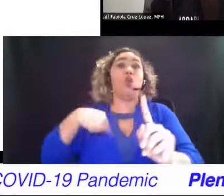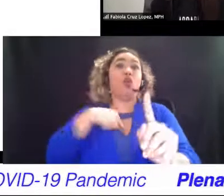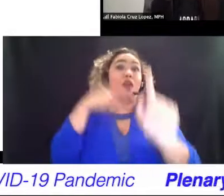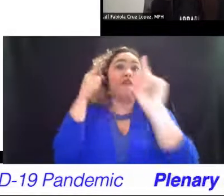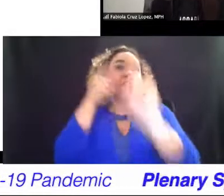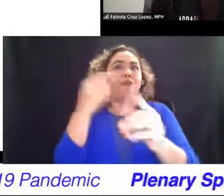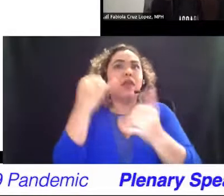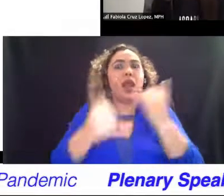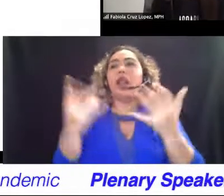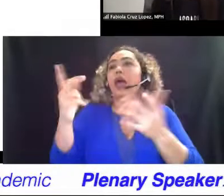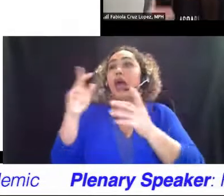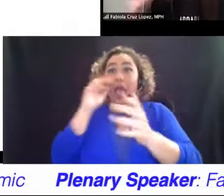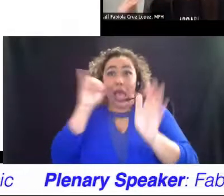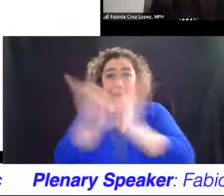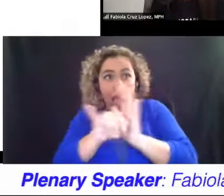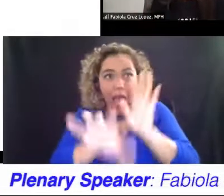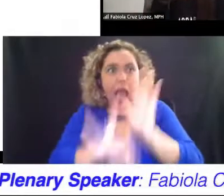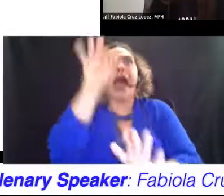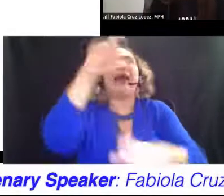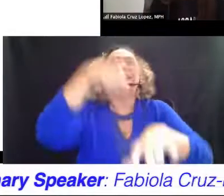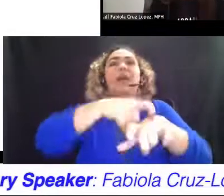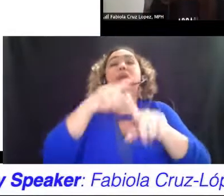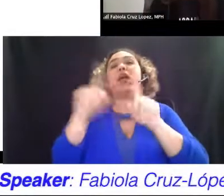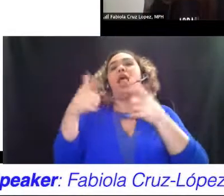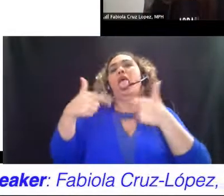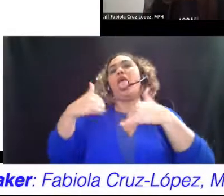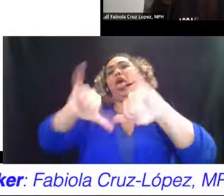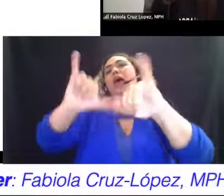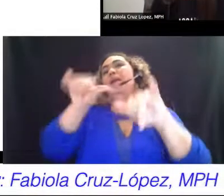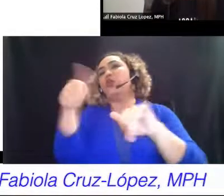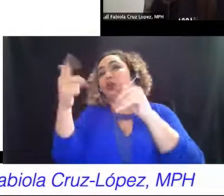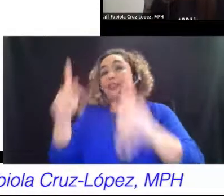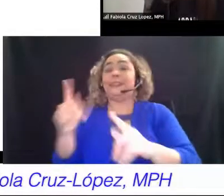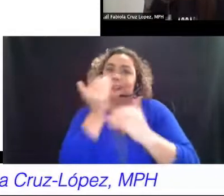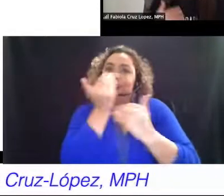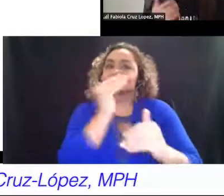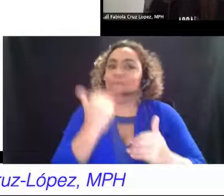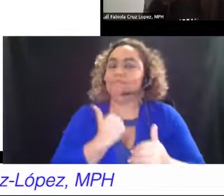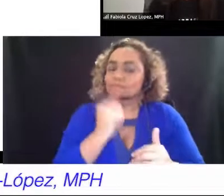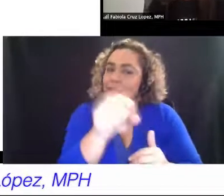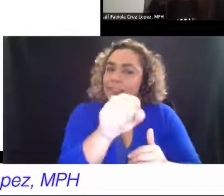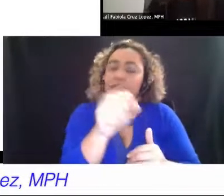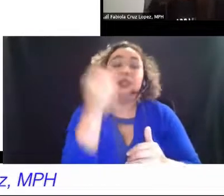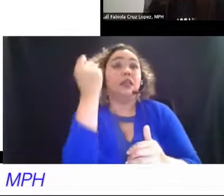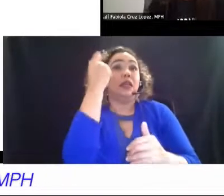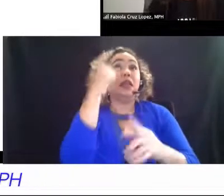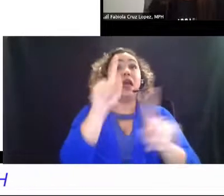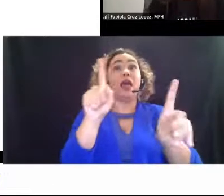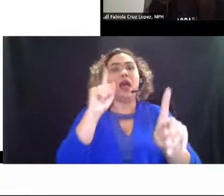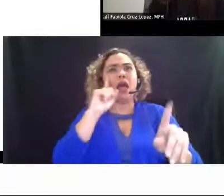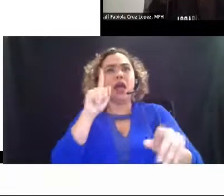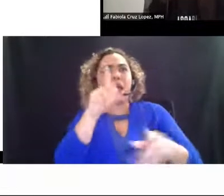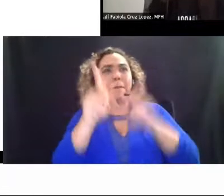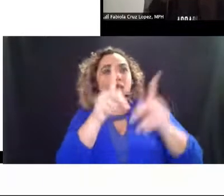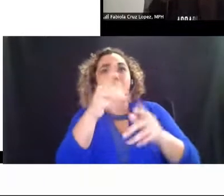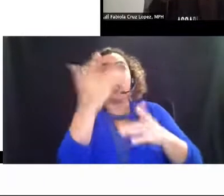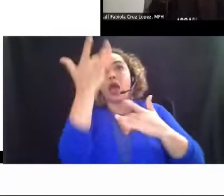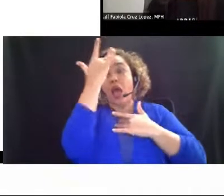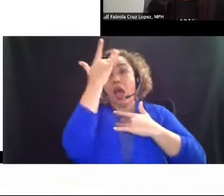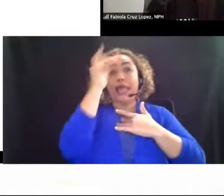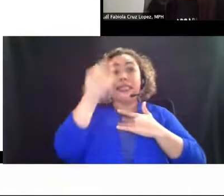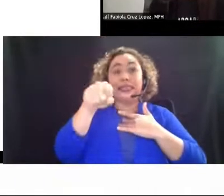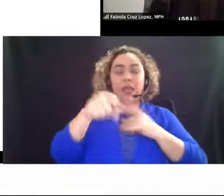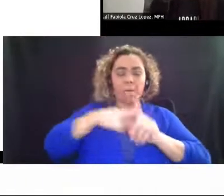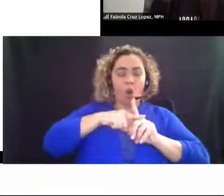los identificamos a tiempo, todavía hay algunas limitaciones. Identificamos asintomáticos. No hay otra forma